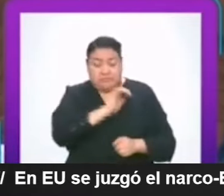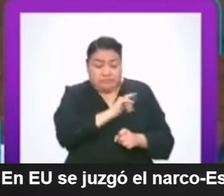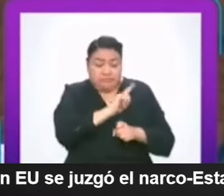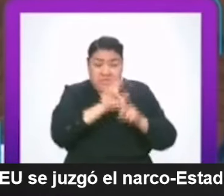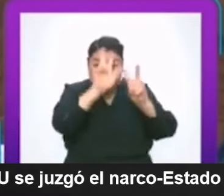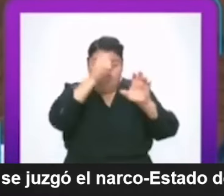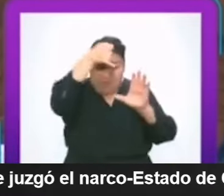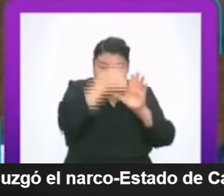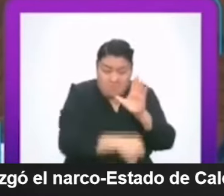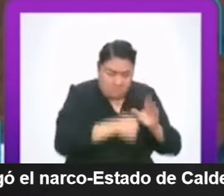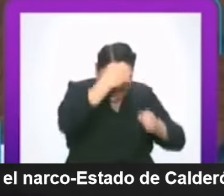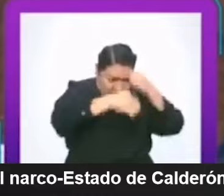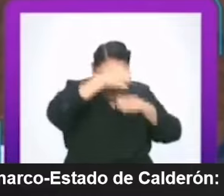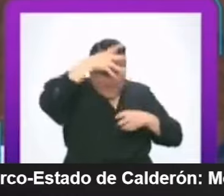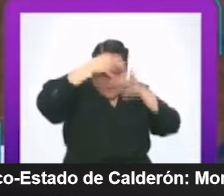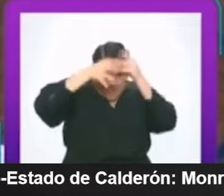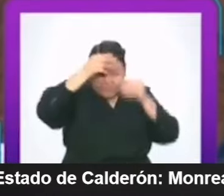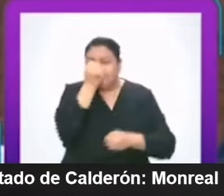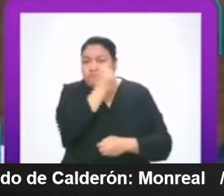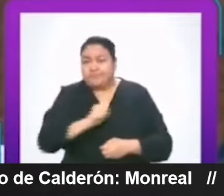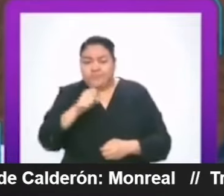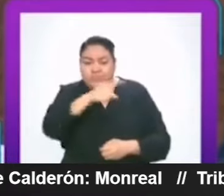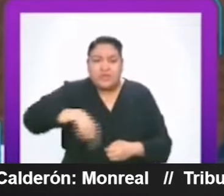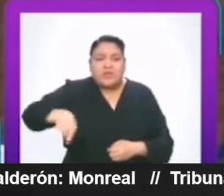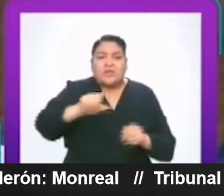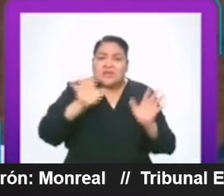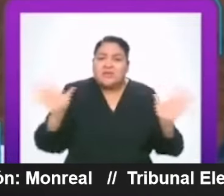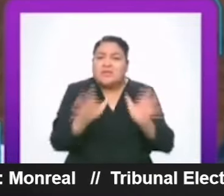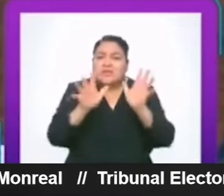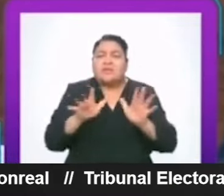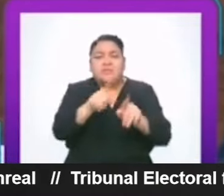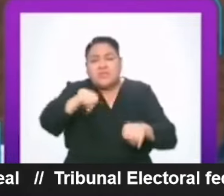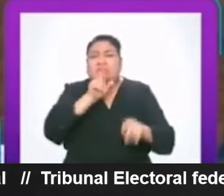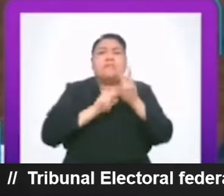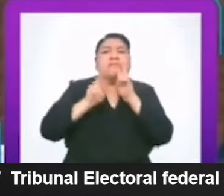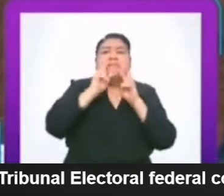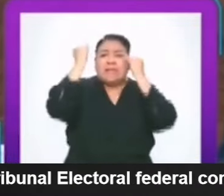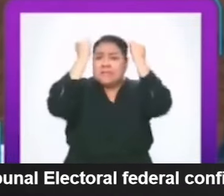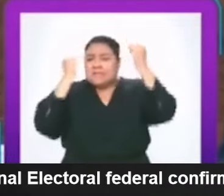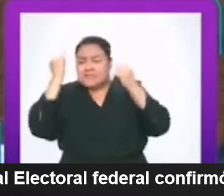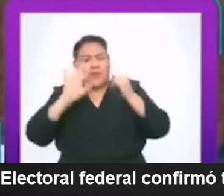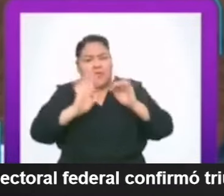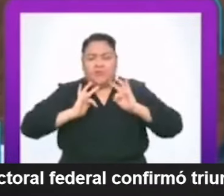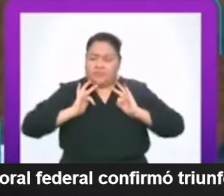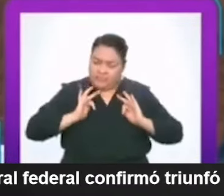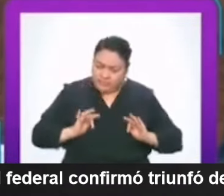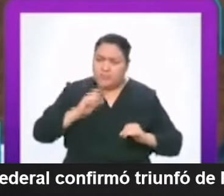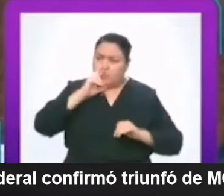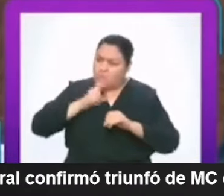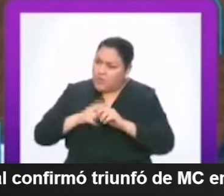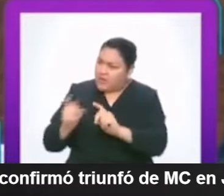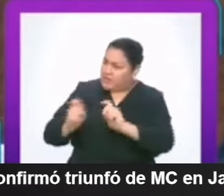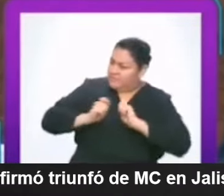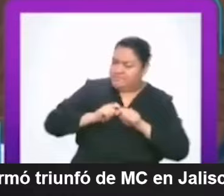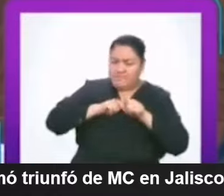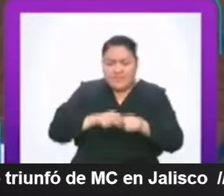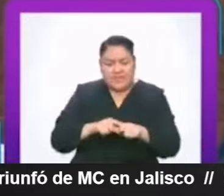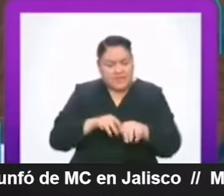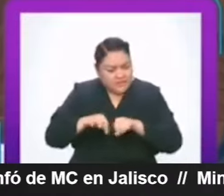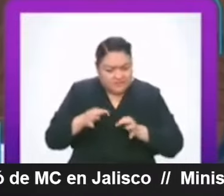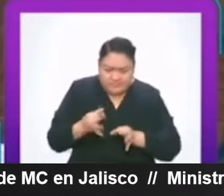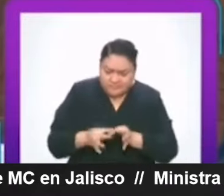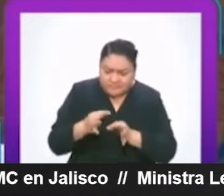especializadas y especializados, a los cuales les invito a mantener la calma, la concentración, el compromiso y el esfuerzo